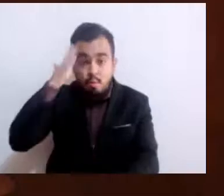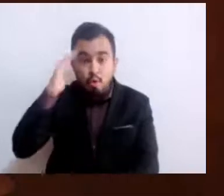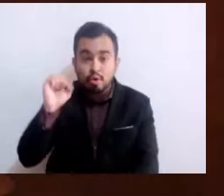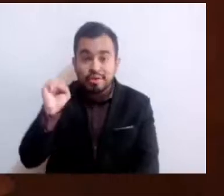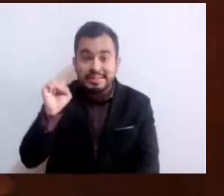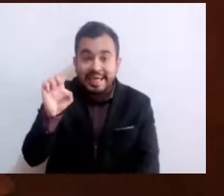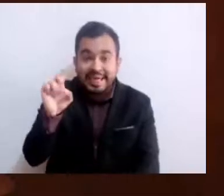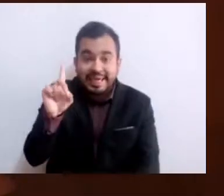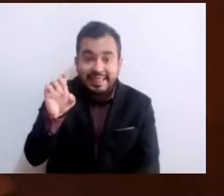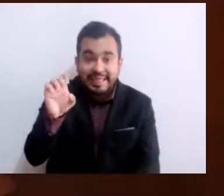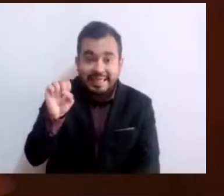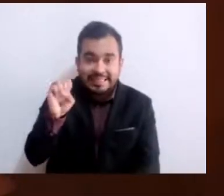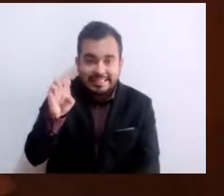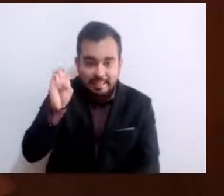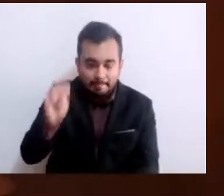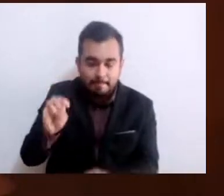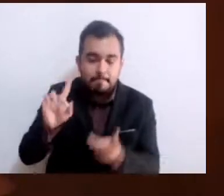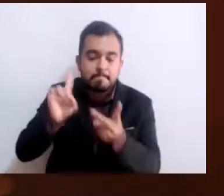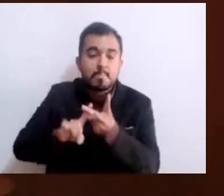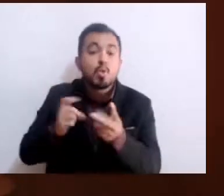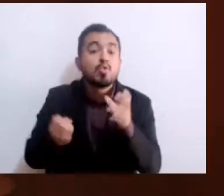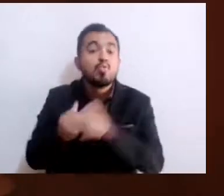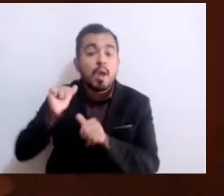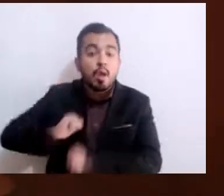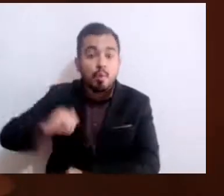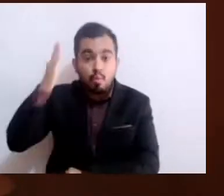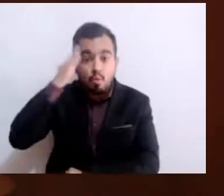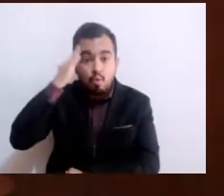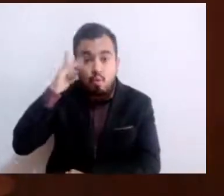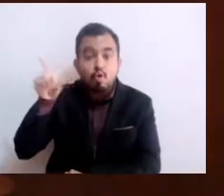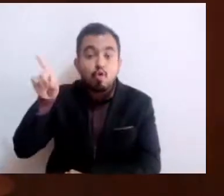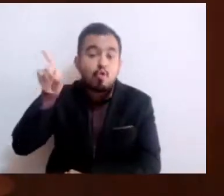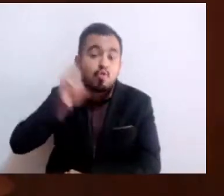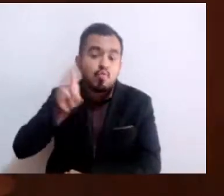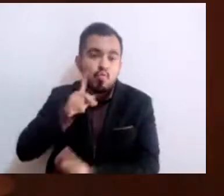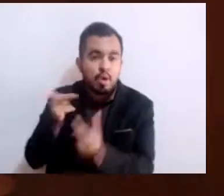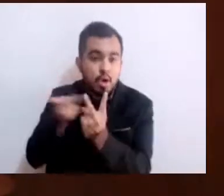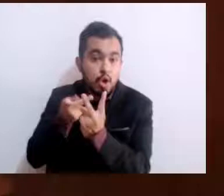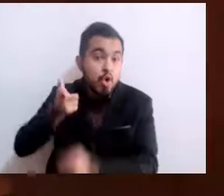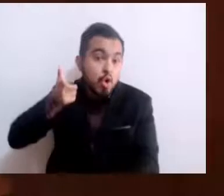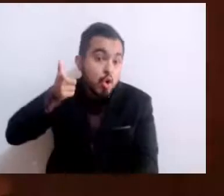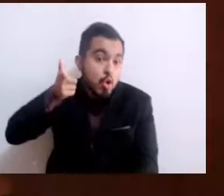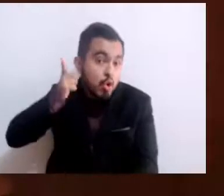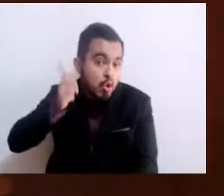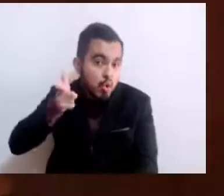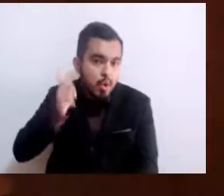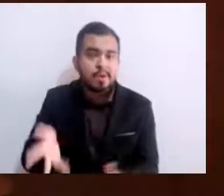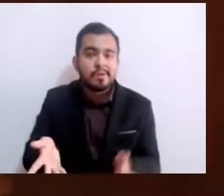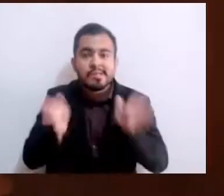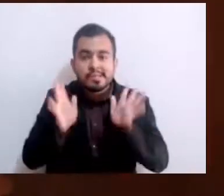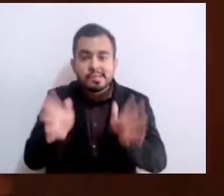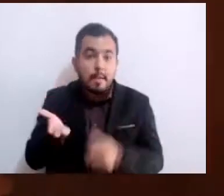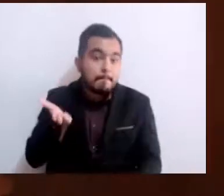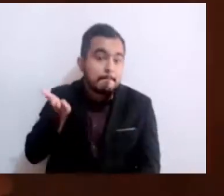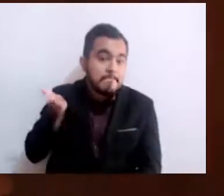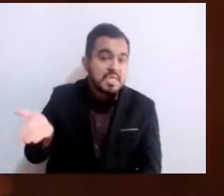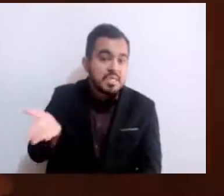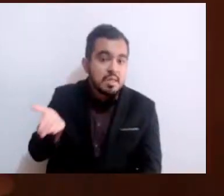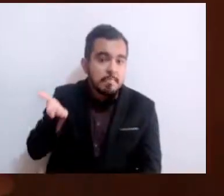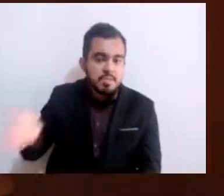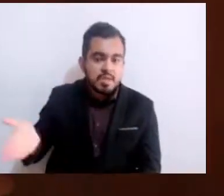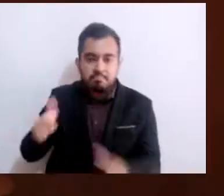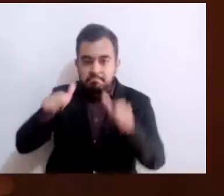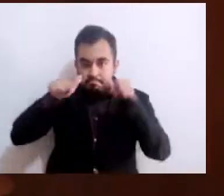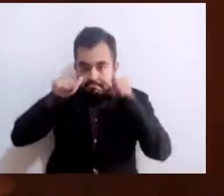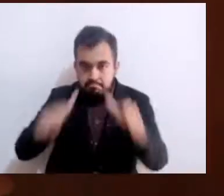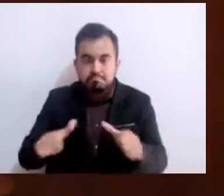titular de la mujer. Esperemos que con ellos se pueda atender esta petición en función de todo lo